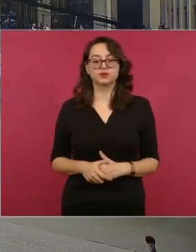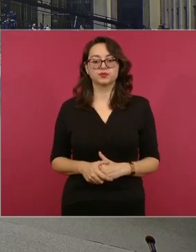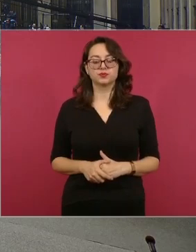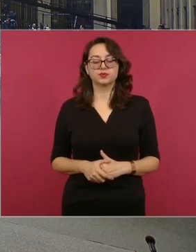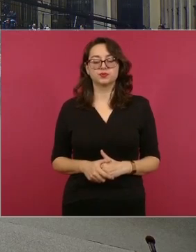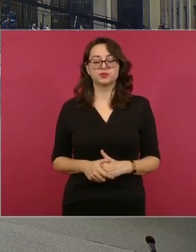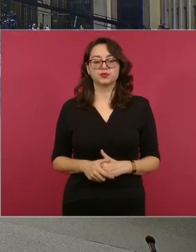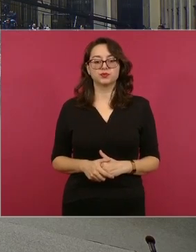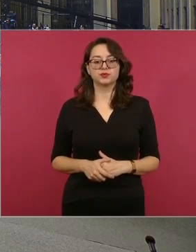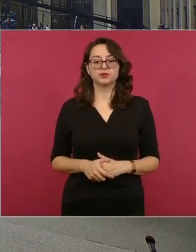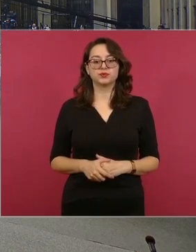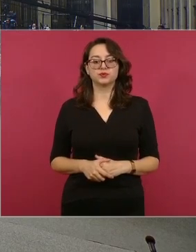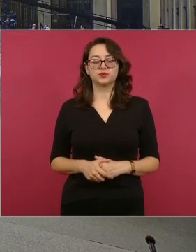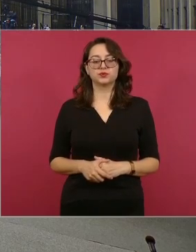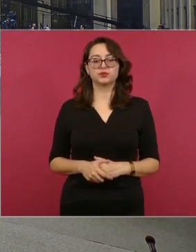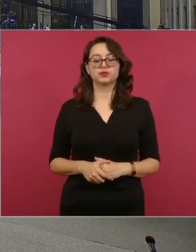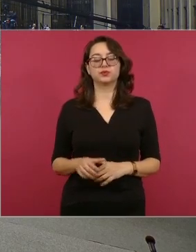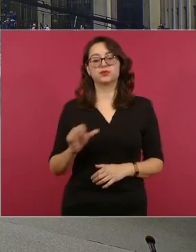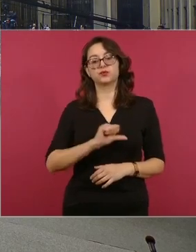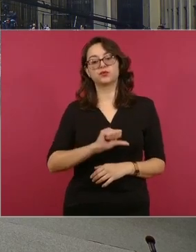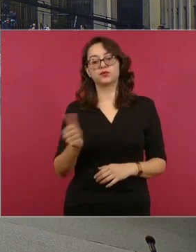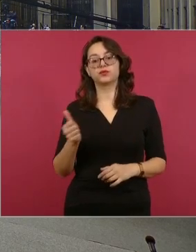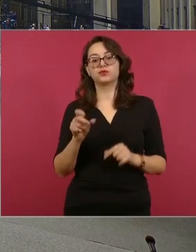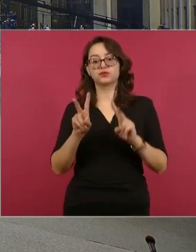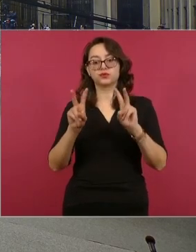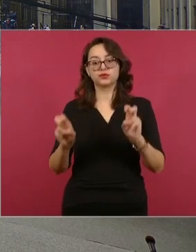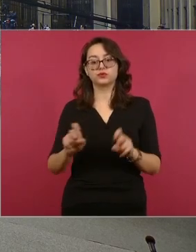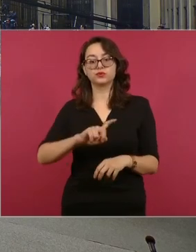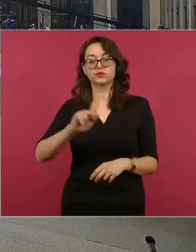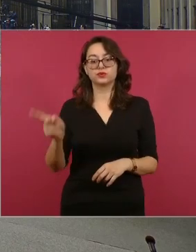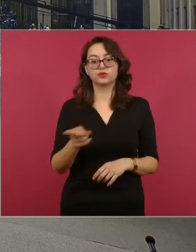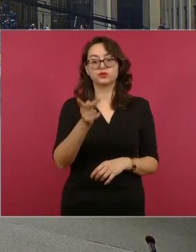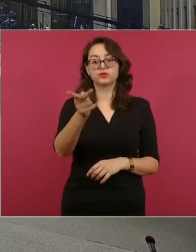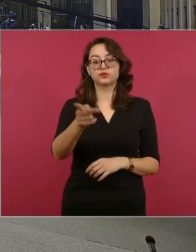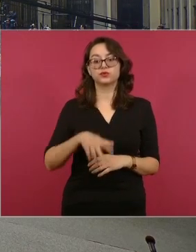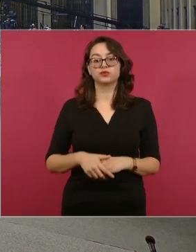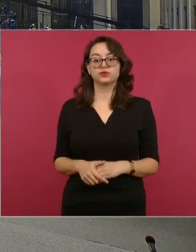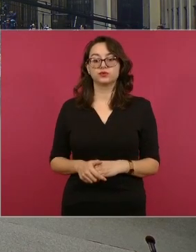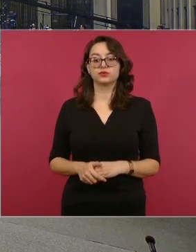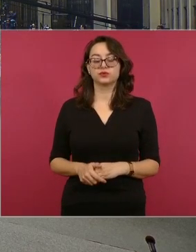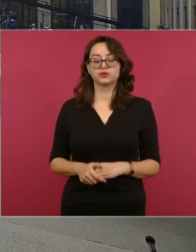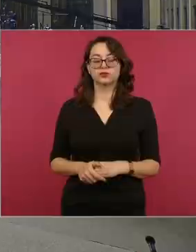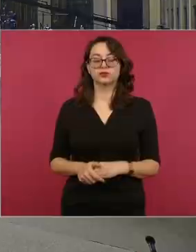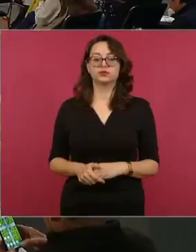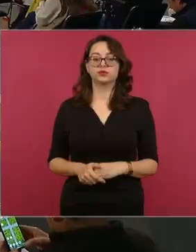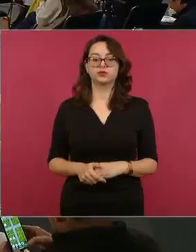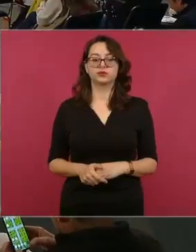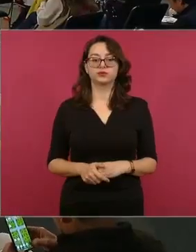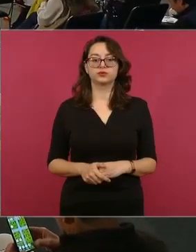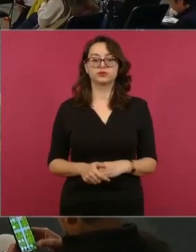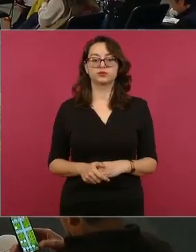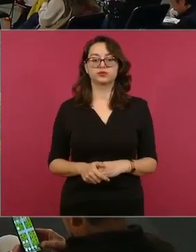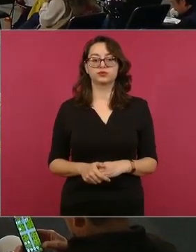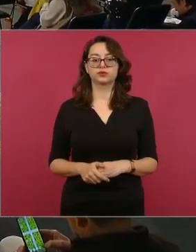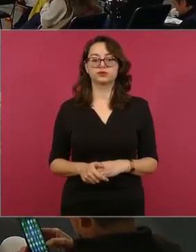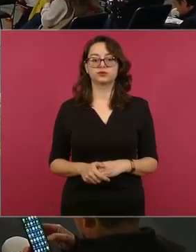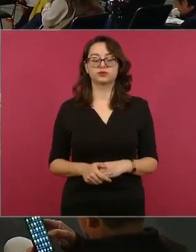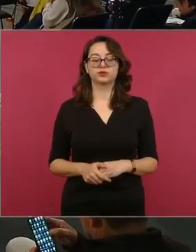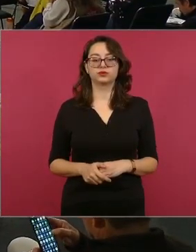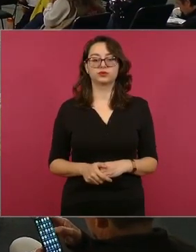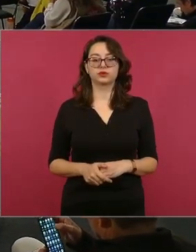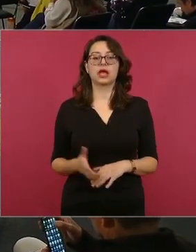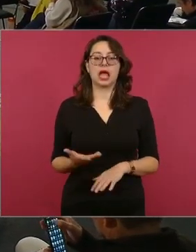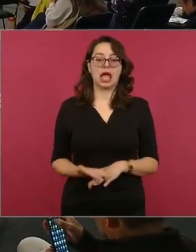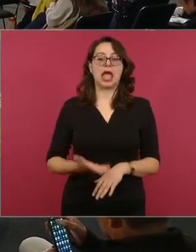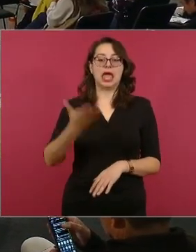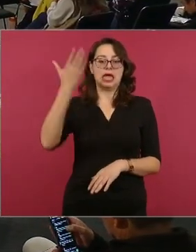secretaria, además, bueno, plantearle otro tema. Este tema ya lo habíamos planteado con anterioridad,